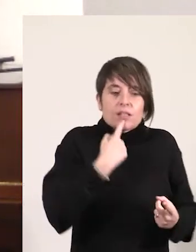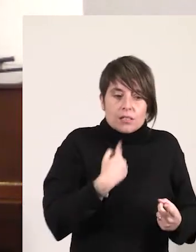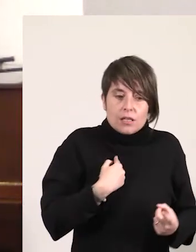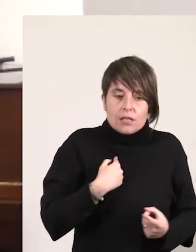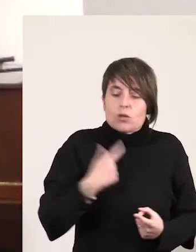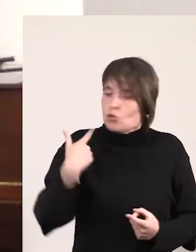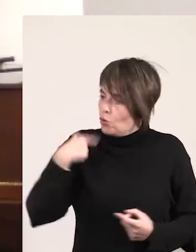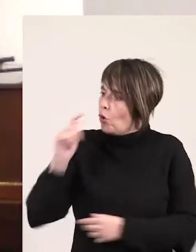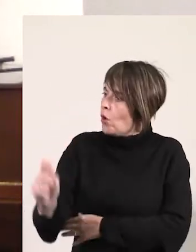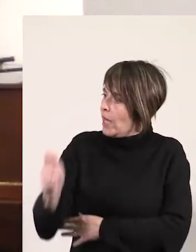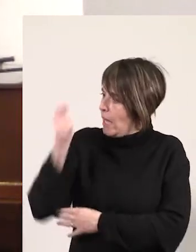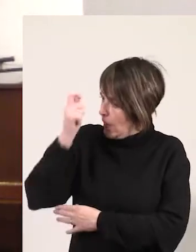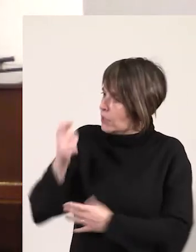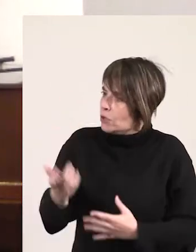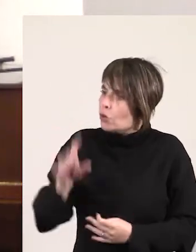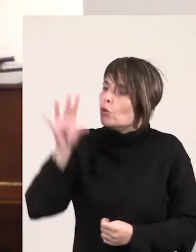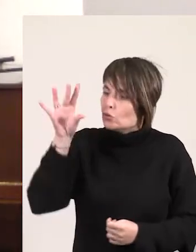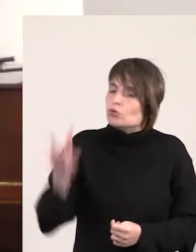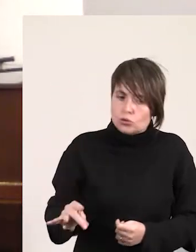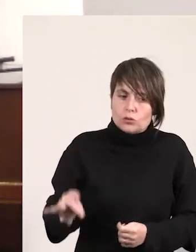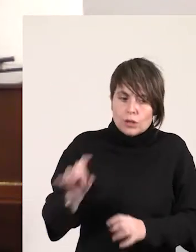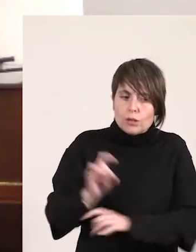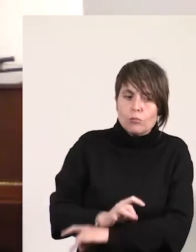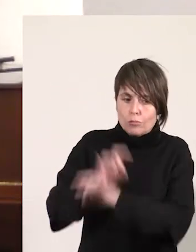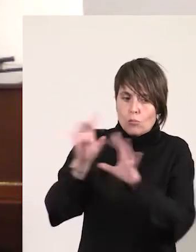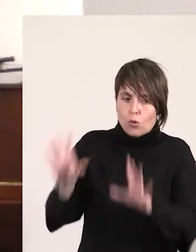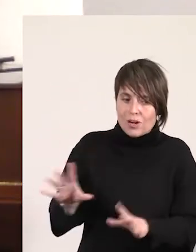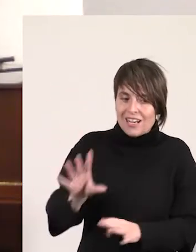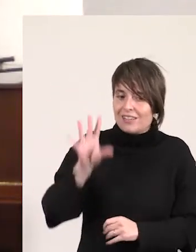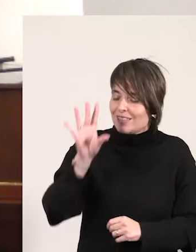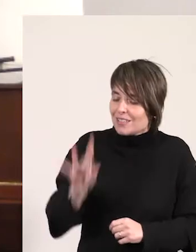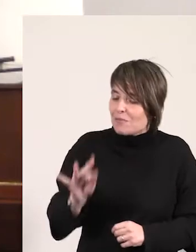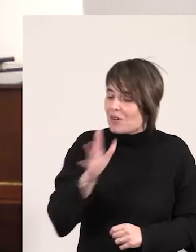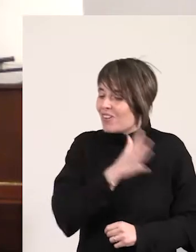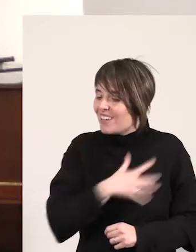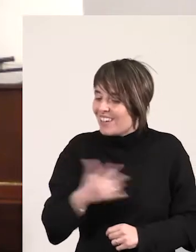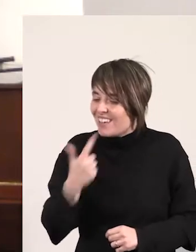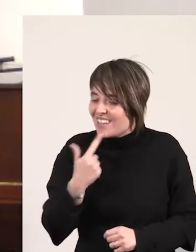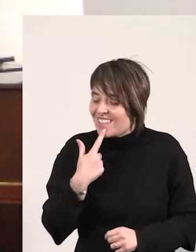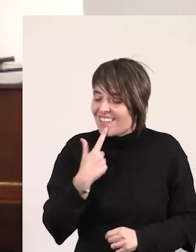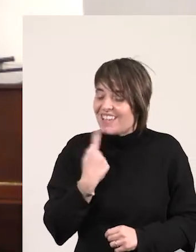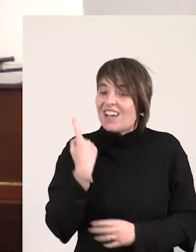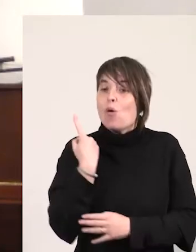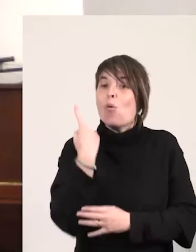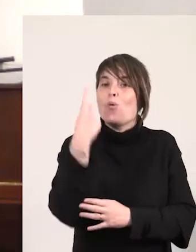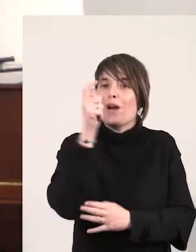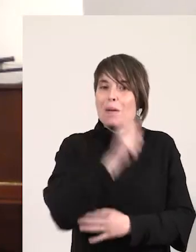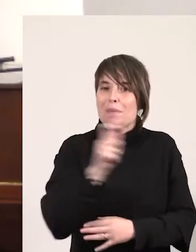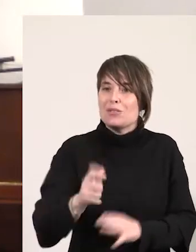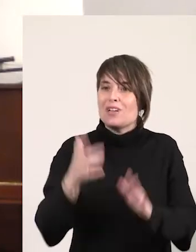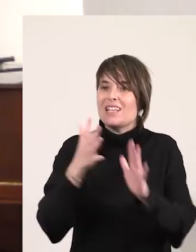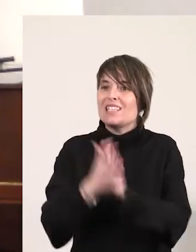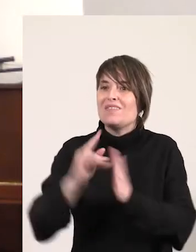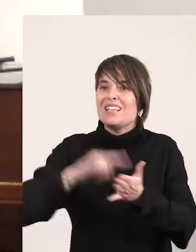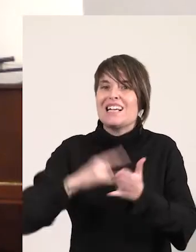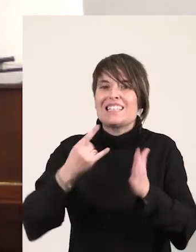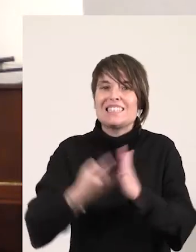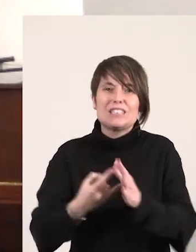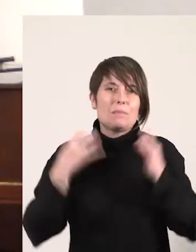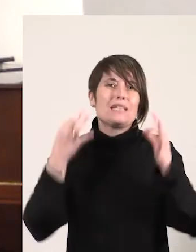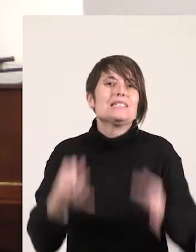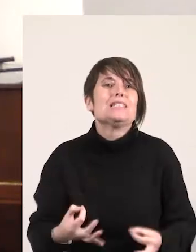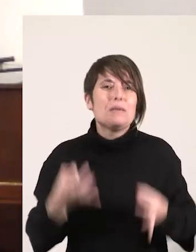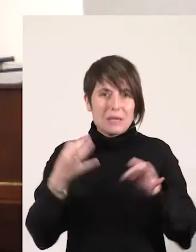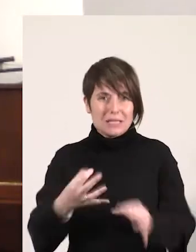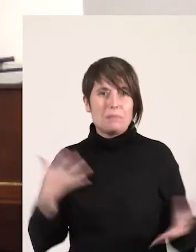esperas. Que hay veces que te dicen, bueno, vale, pues yo lo he logrado a pesar de, por supuesto, pero no podemos trasladar al individuo el peso